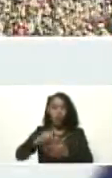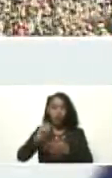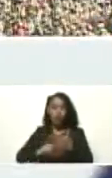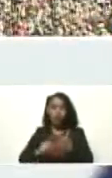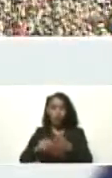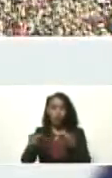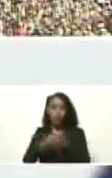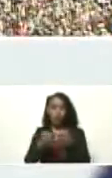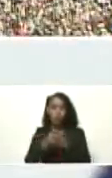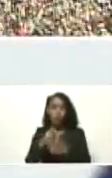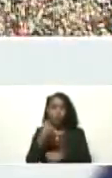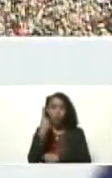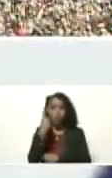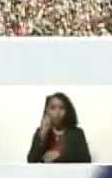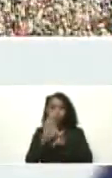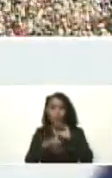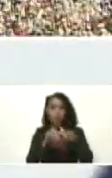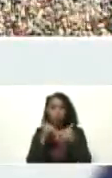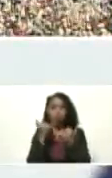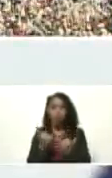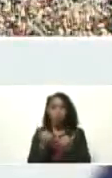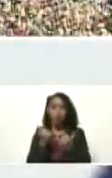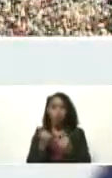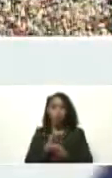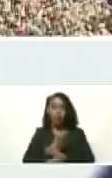colectivos. Dimos un primer paso ahora.